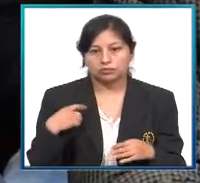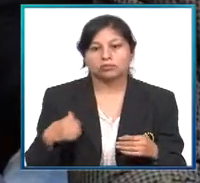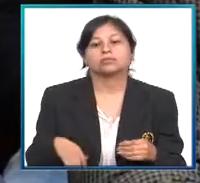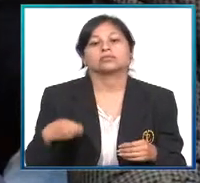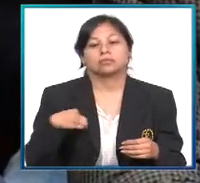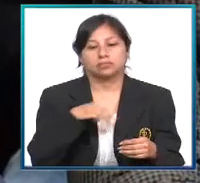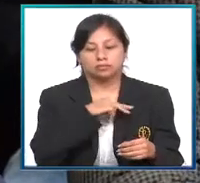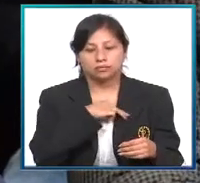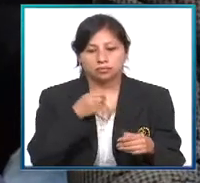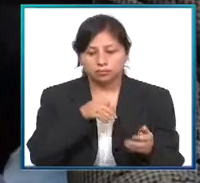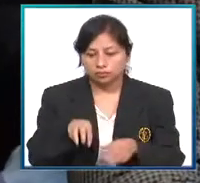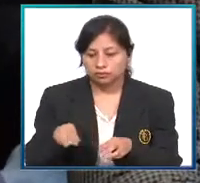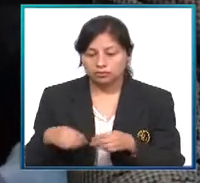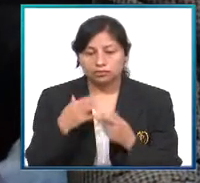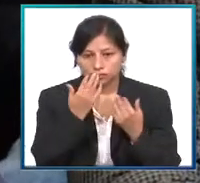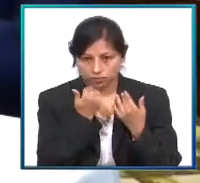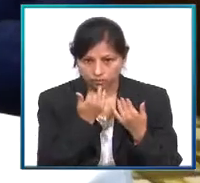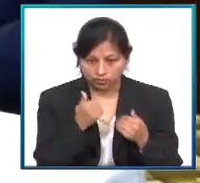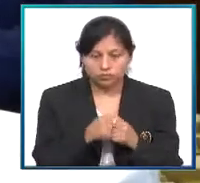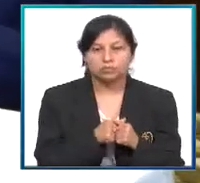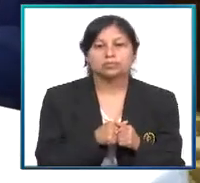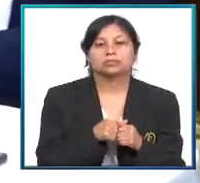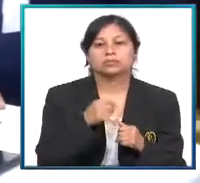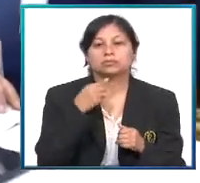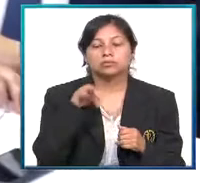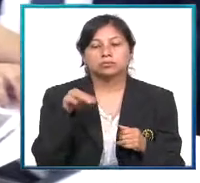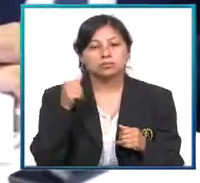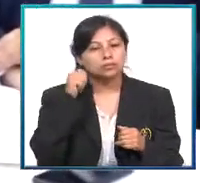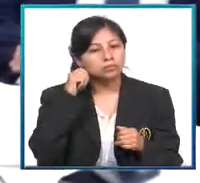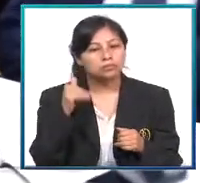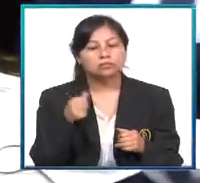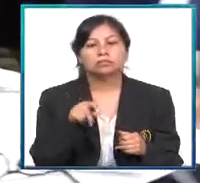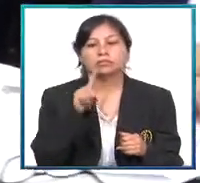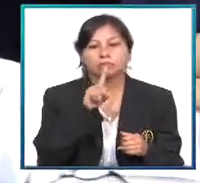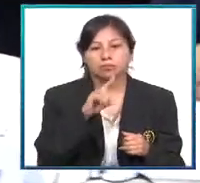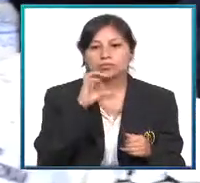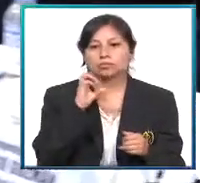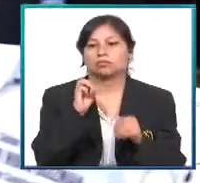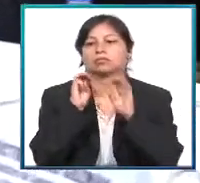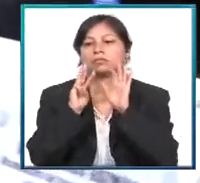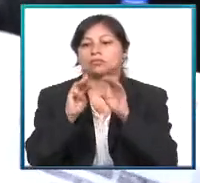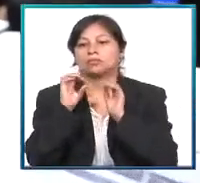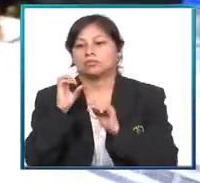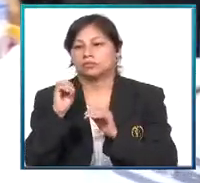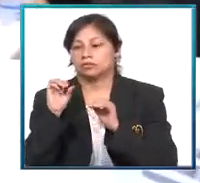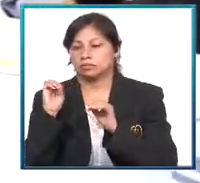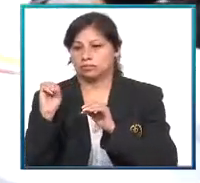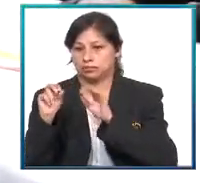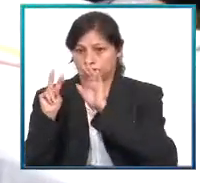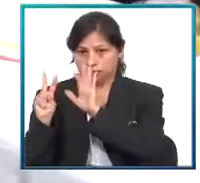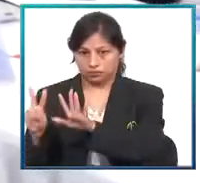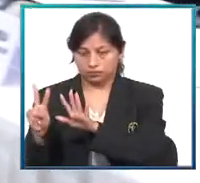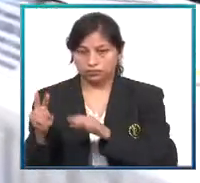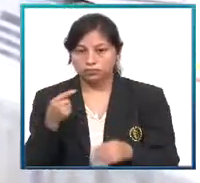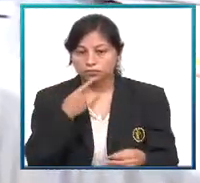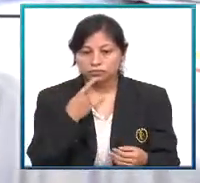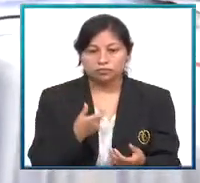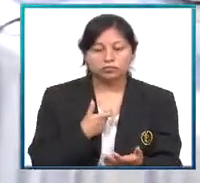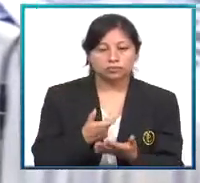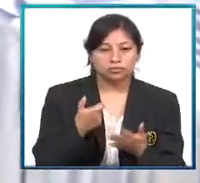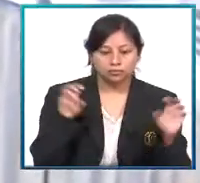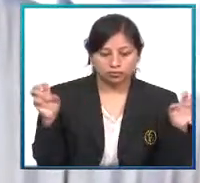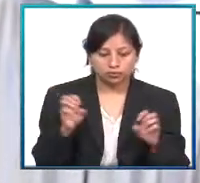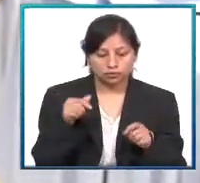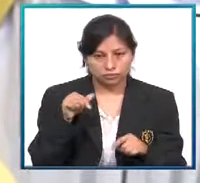de Agricultura, Ganadería y Alimentación. El MAGA está solicitando 1.787.7 millones de quetzales para el